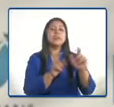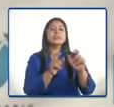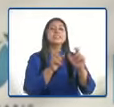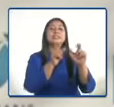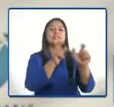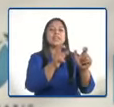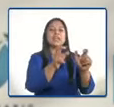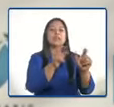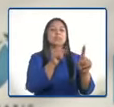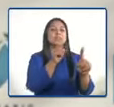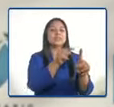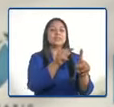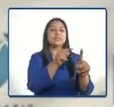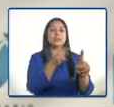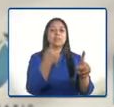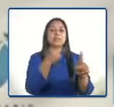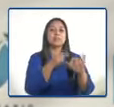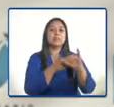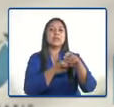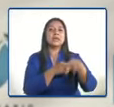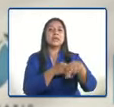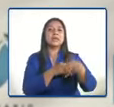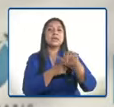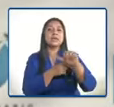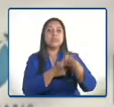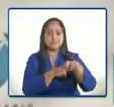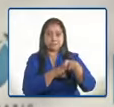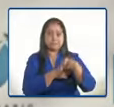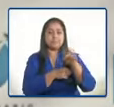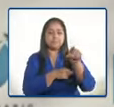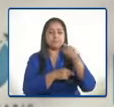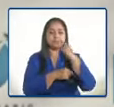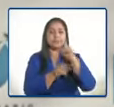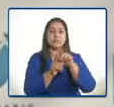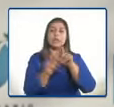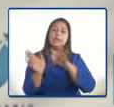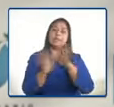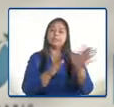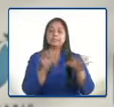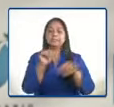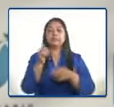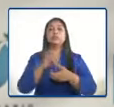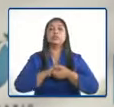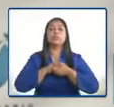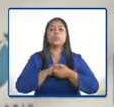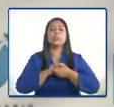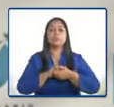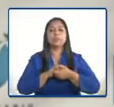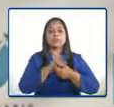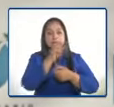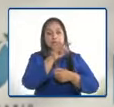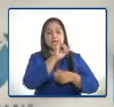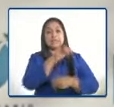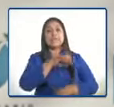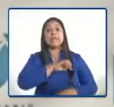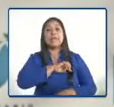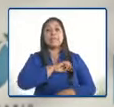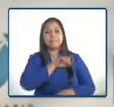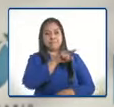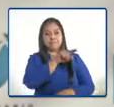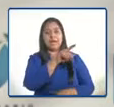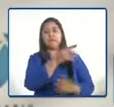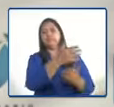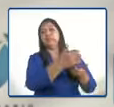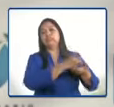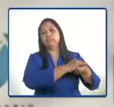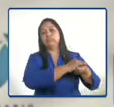certificado específicamente por el INAP, y existe también un convenio con el INTECAP en ese diplomado de gerencia pública. Entonces se